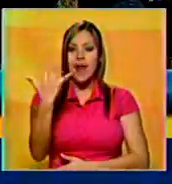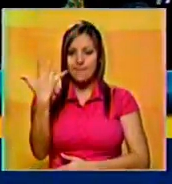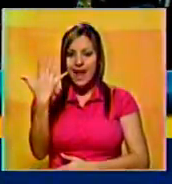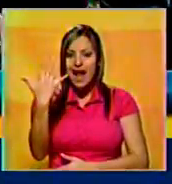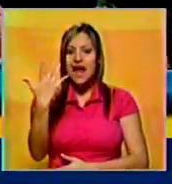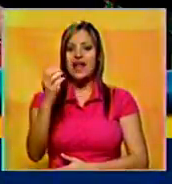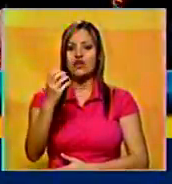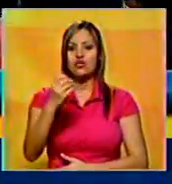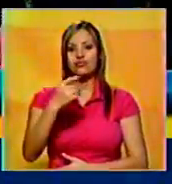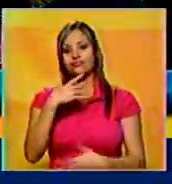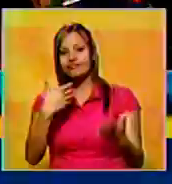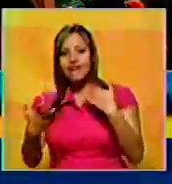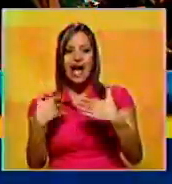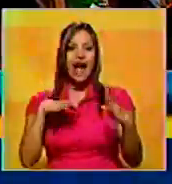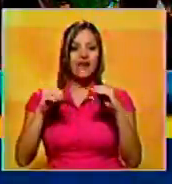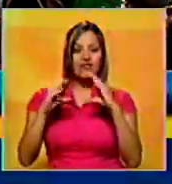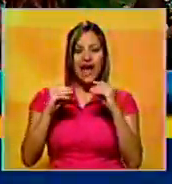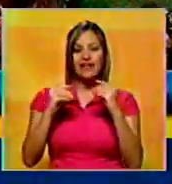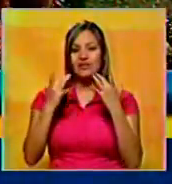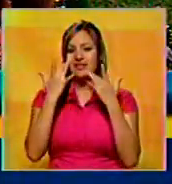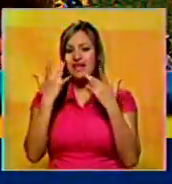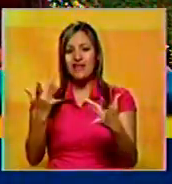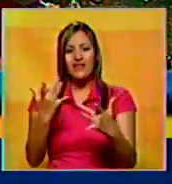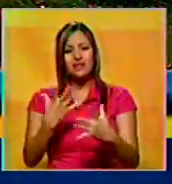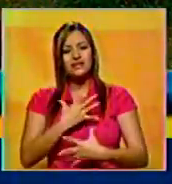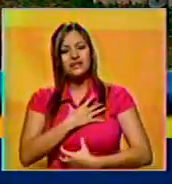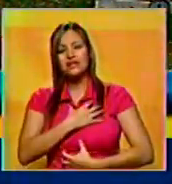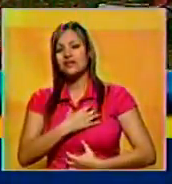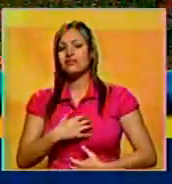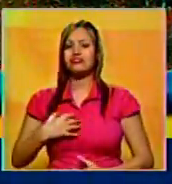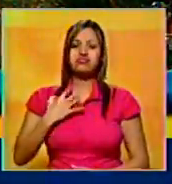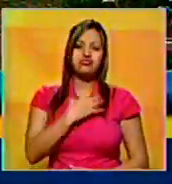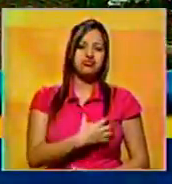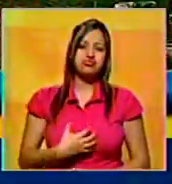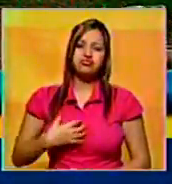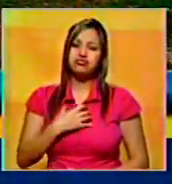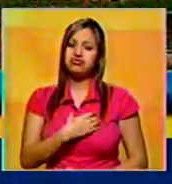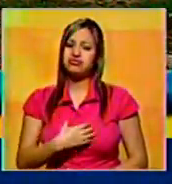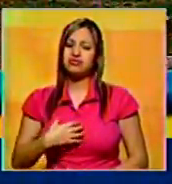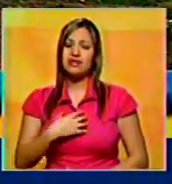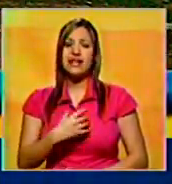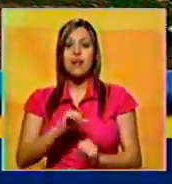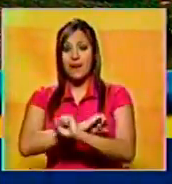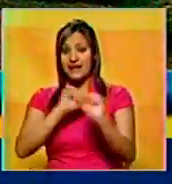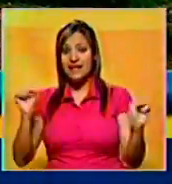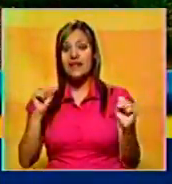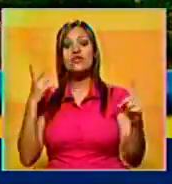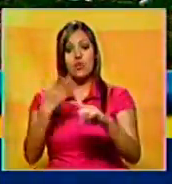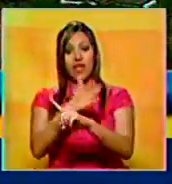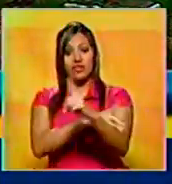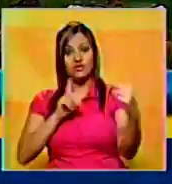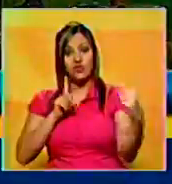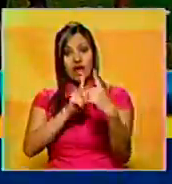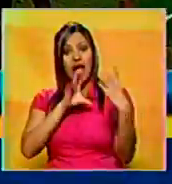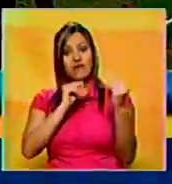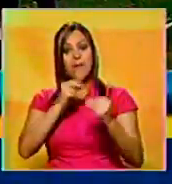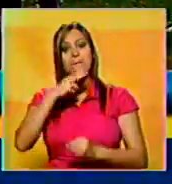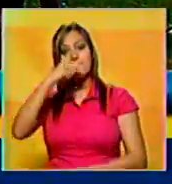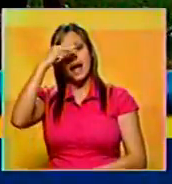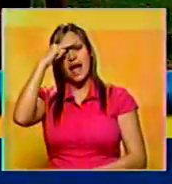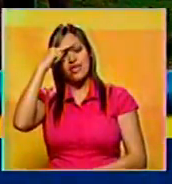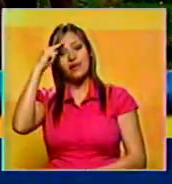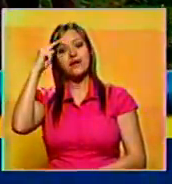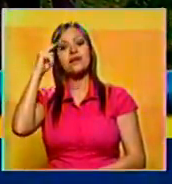conversando, escenas muy, muy conmovedoras. Más temprano habíamos logrado conversar con el padre de Mónica